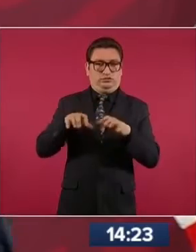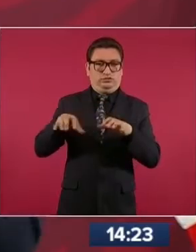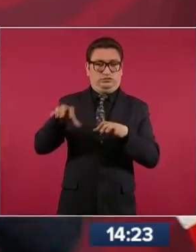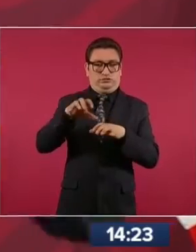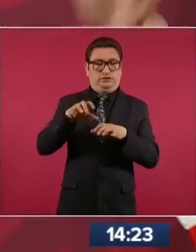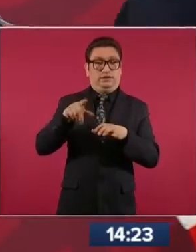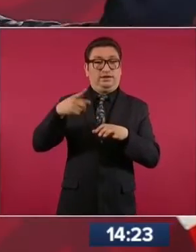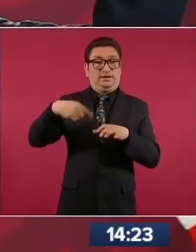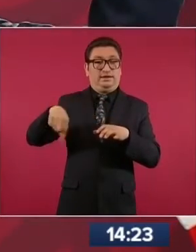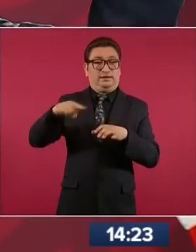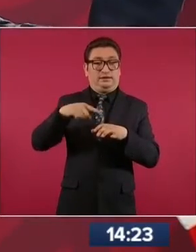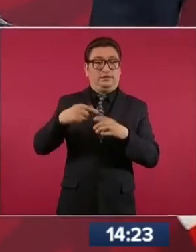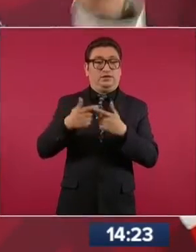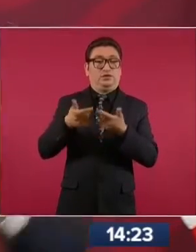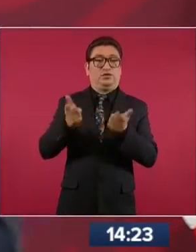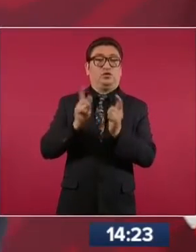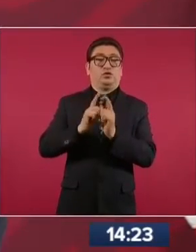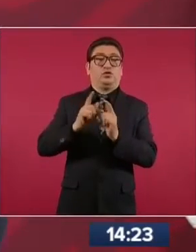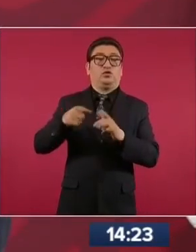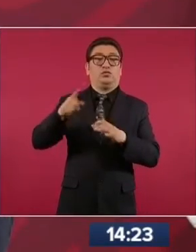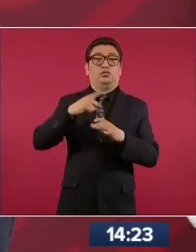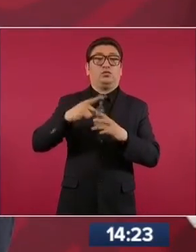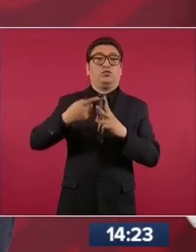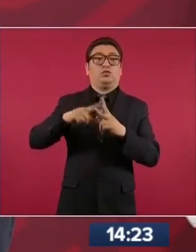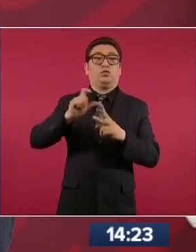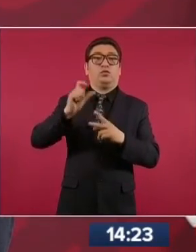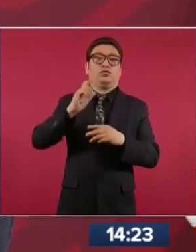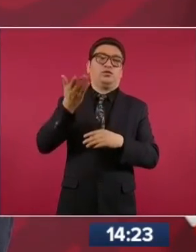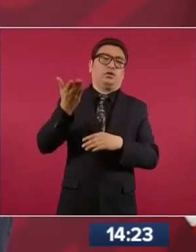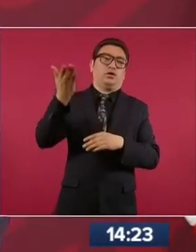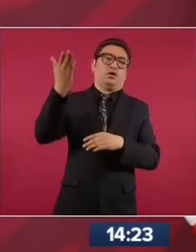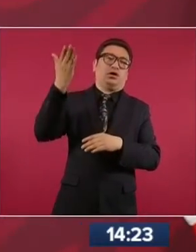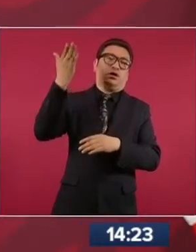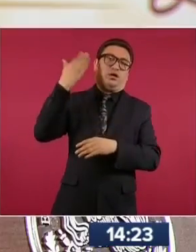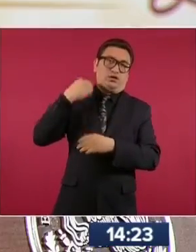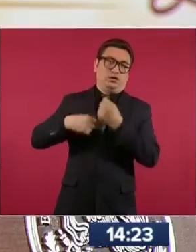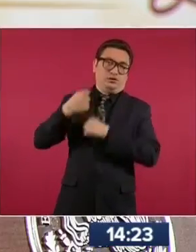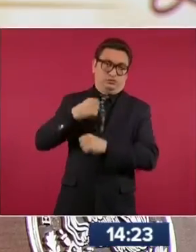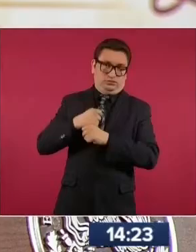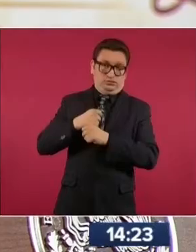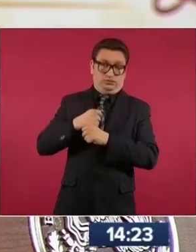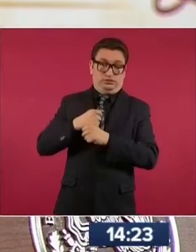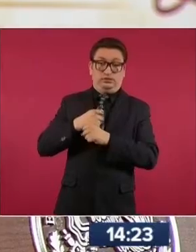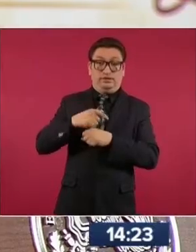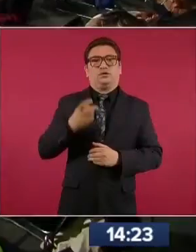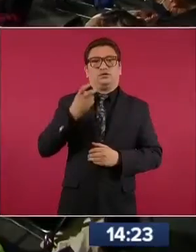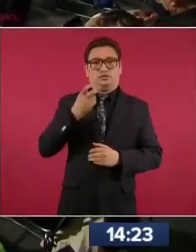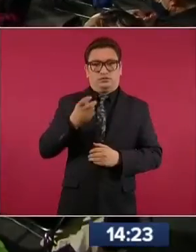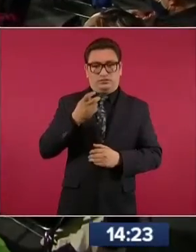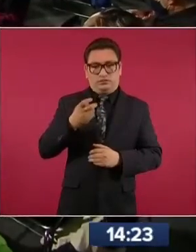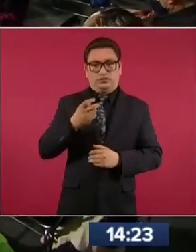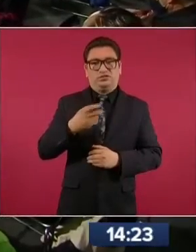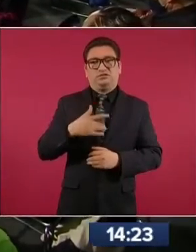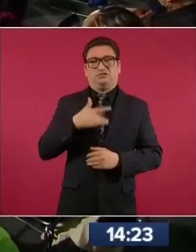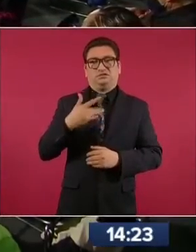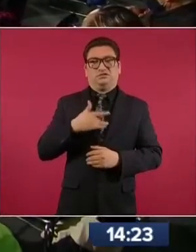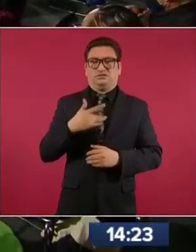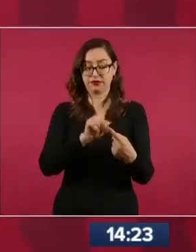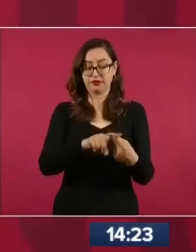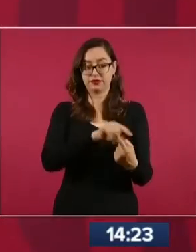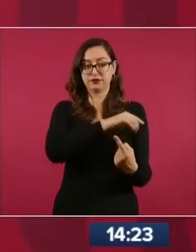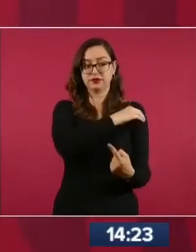que vienen de tiempo atrás. No surgieron en este gobierno. Que nuestra